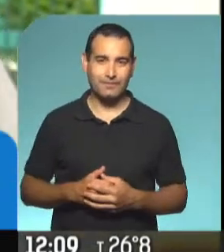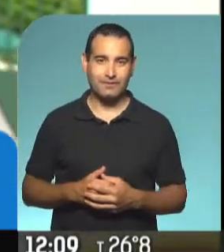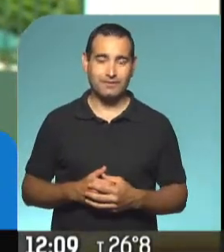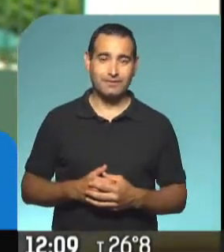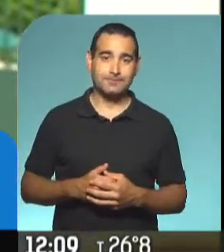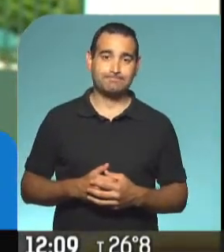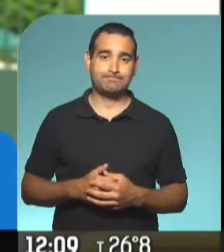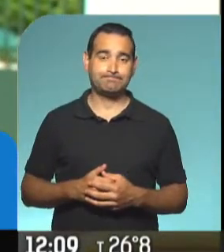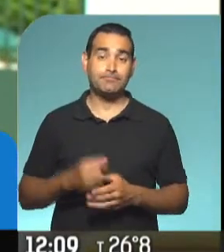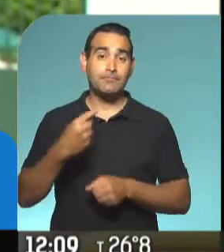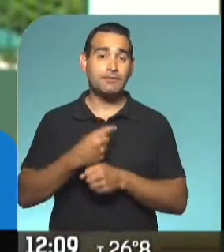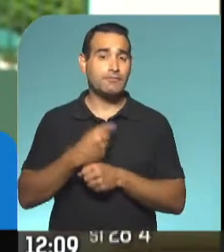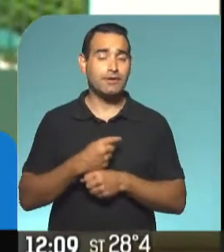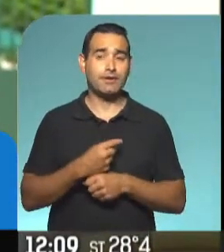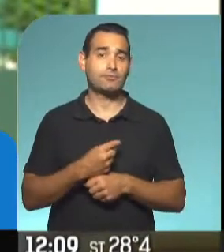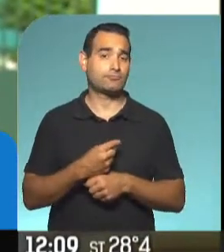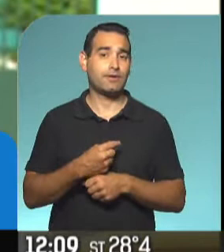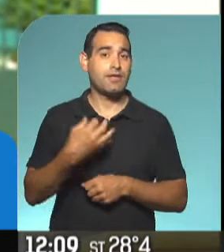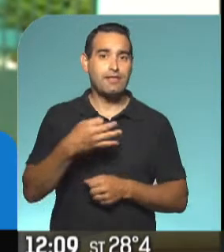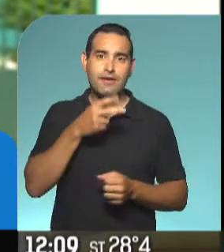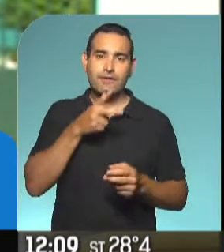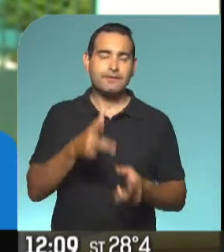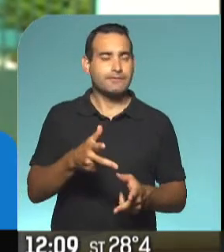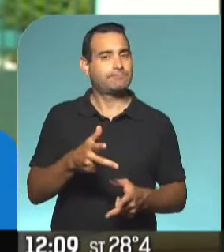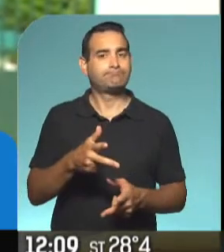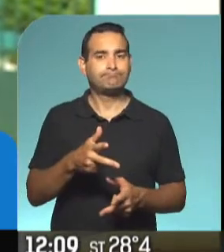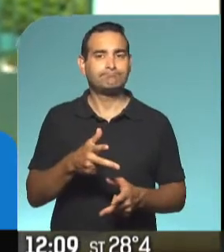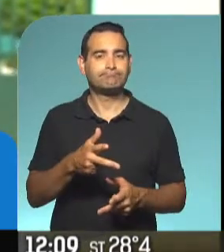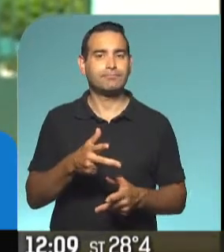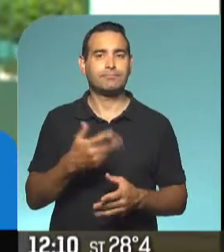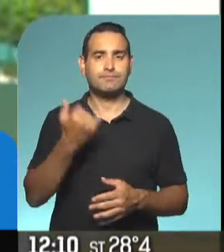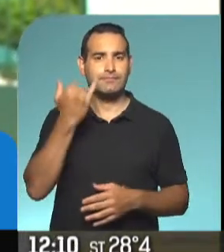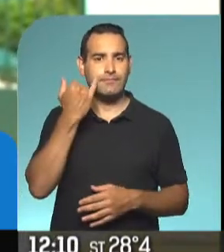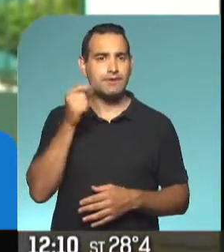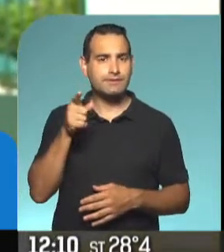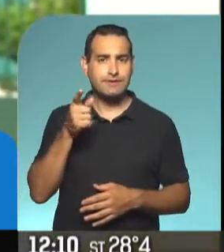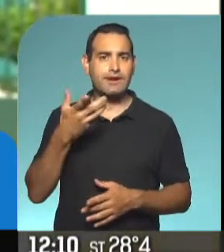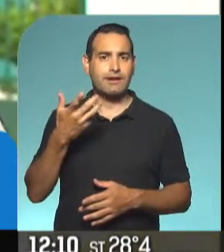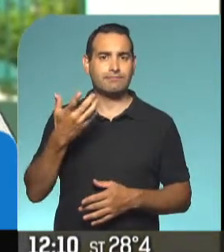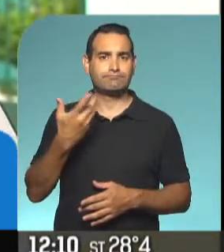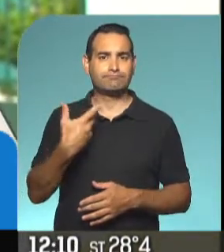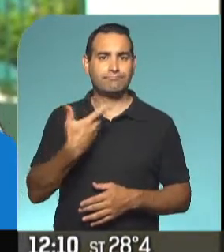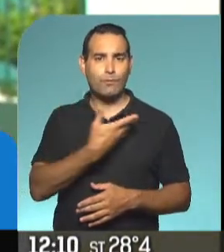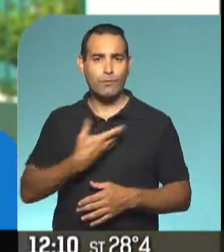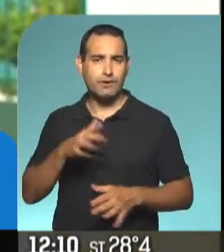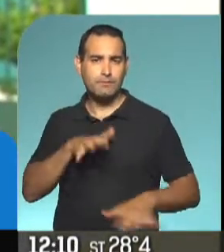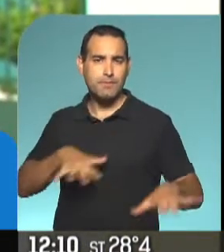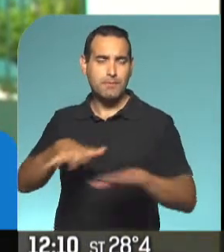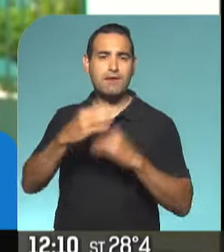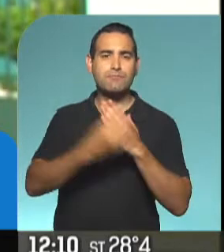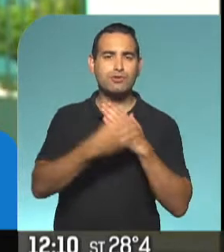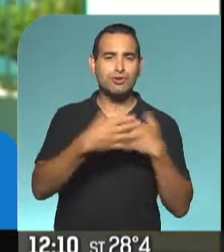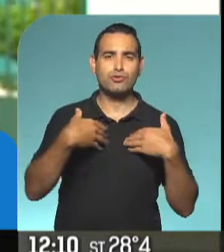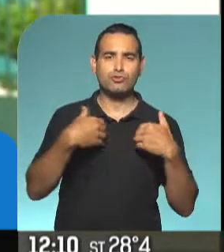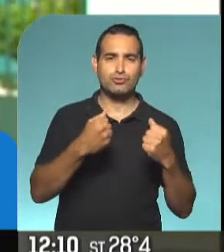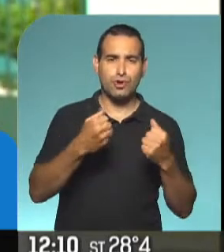yo creo que lo que hay que rescatar es claramente cómo se ha organizado el país a partir del Ministerio de Salud Pública